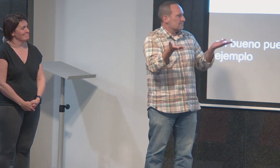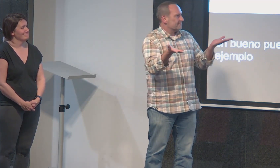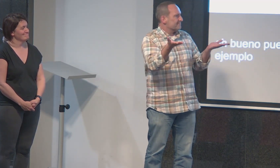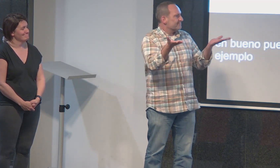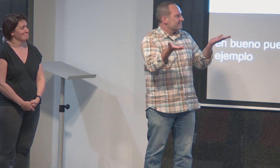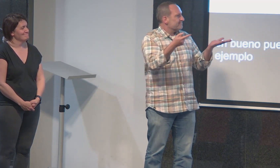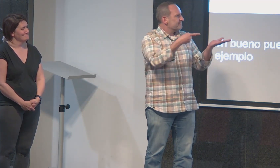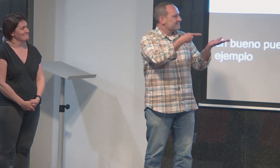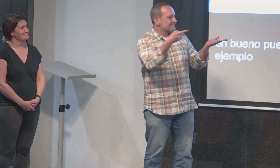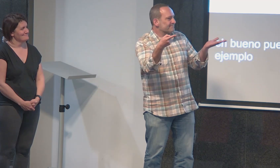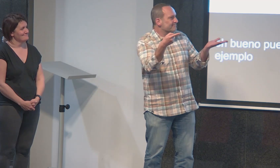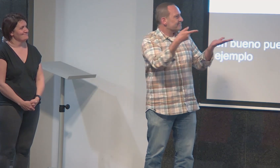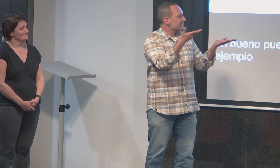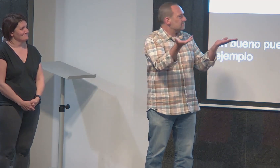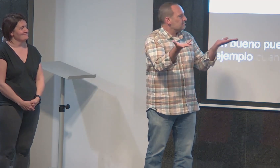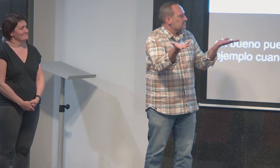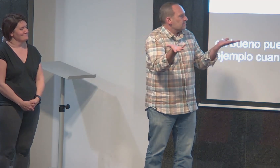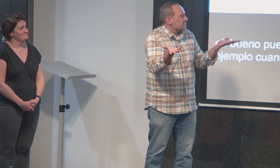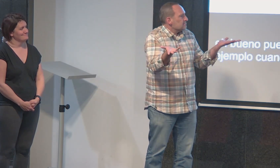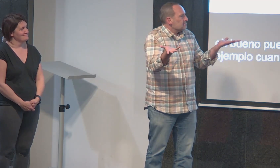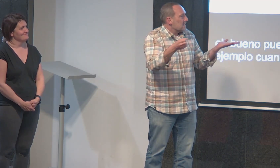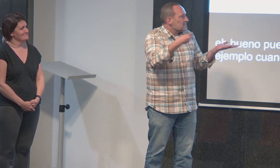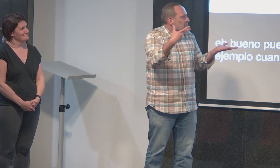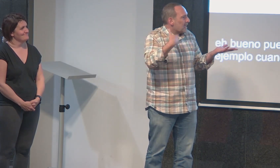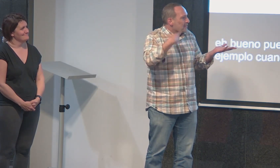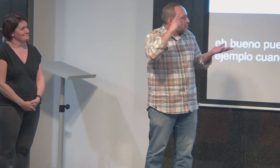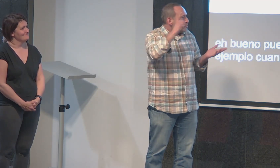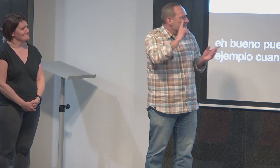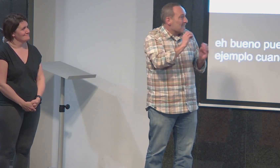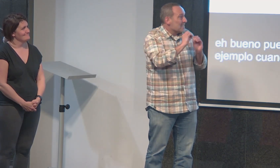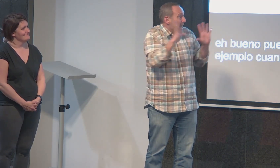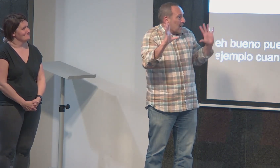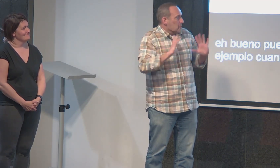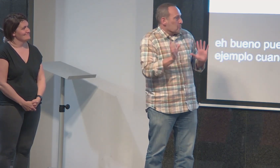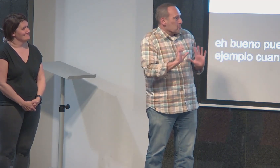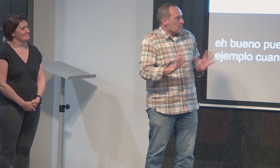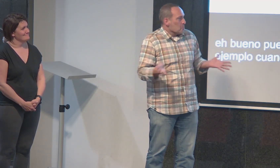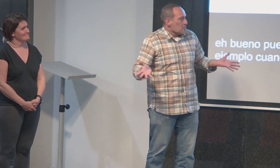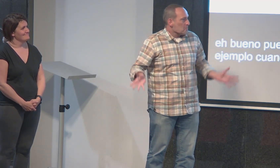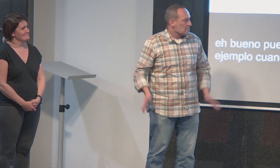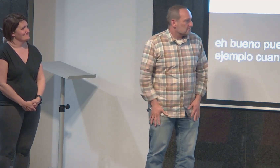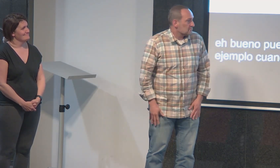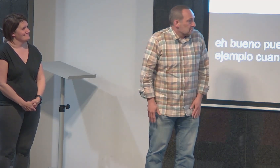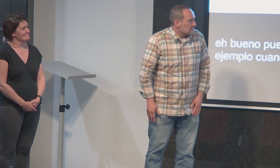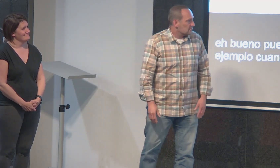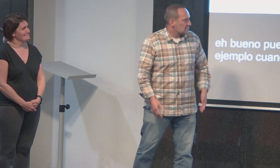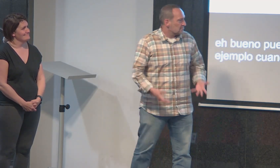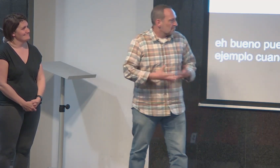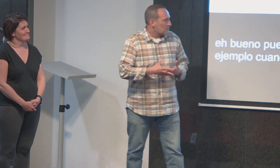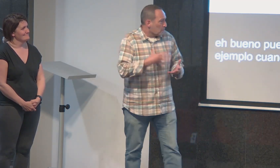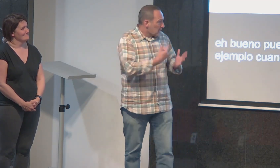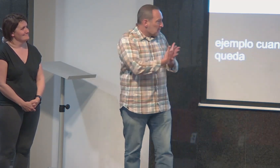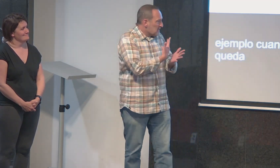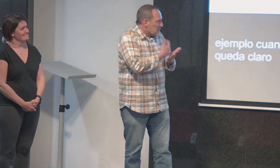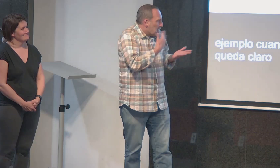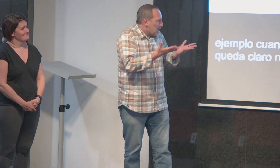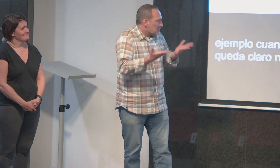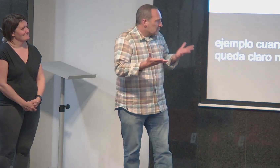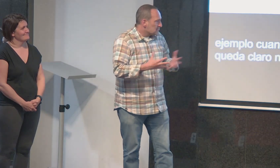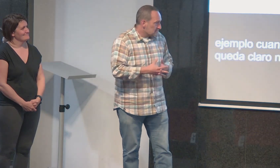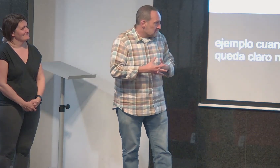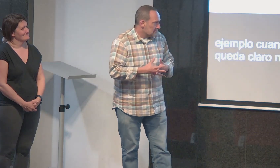ejemplo, cuando se valora la opción de un implante o no sé si queda claro, ¿no? Si esto